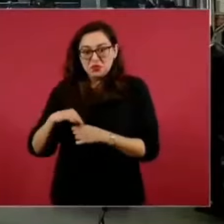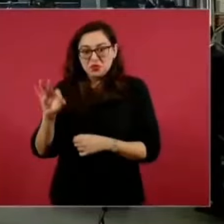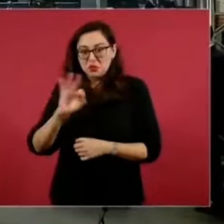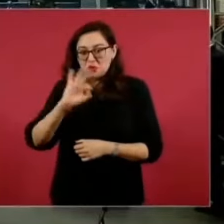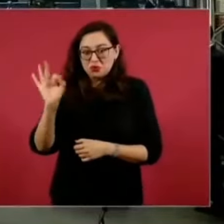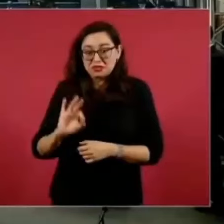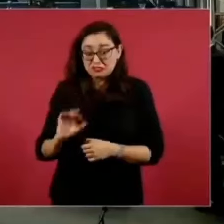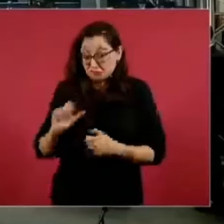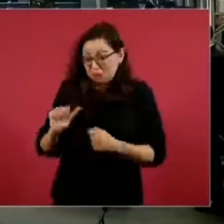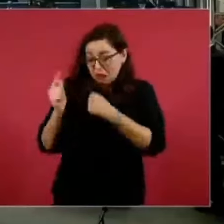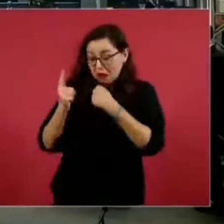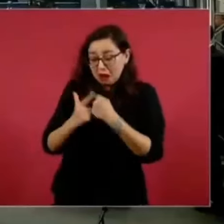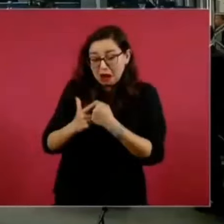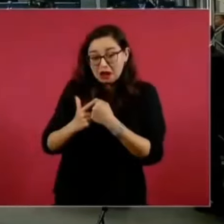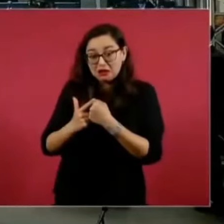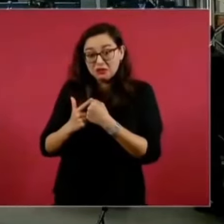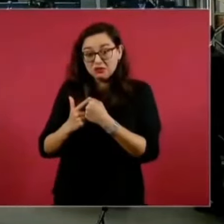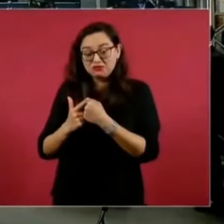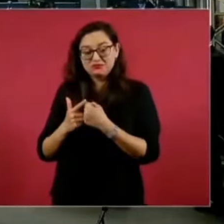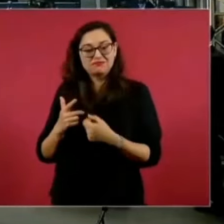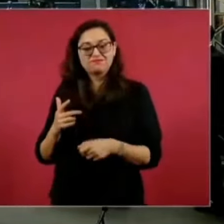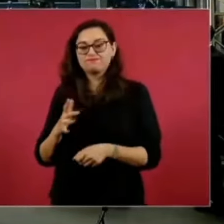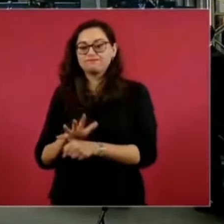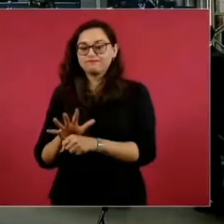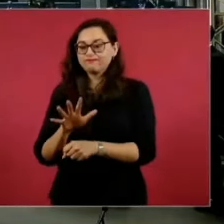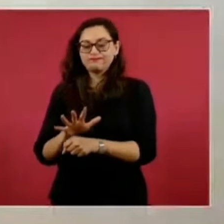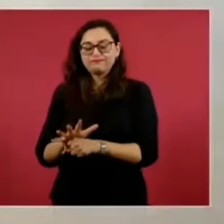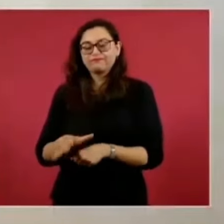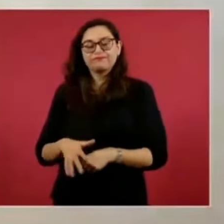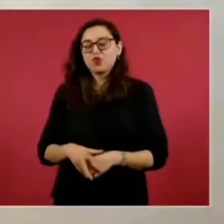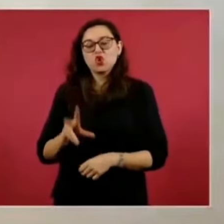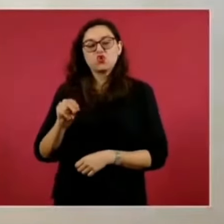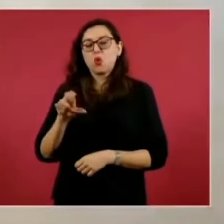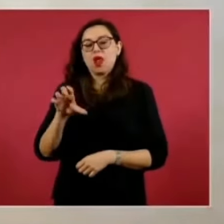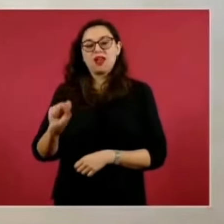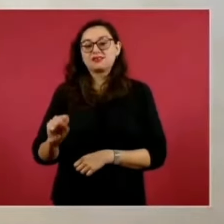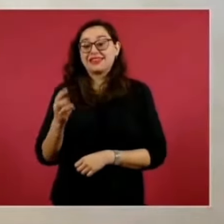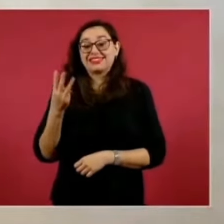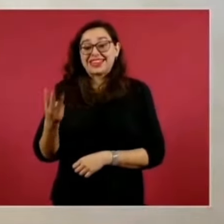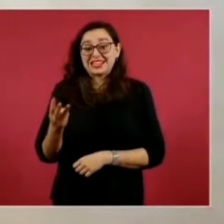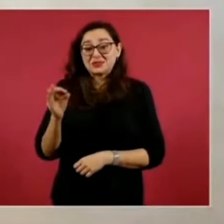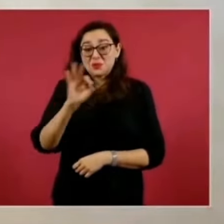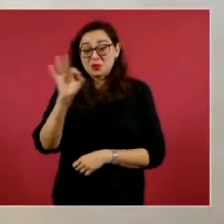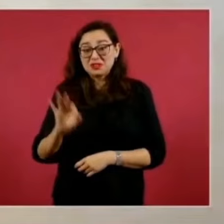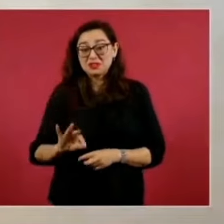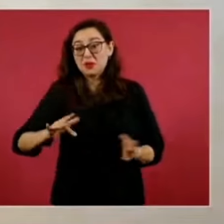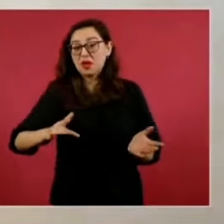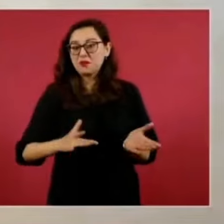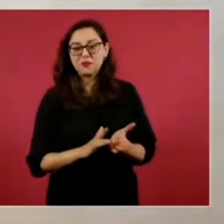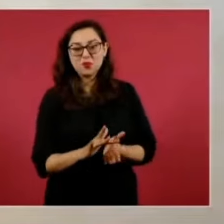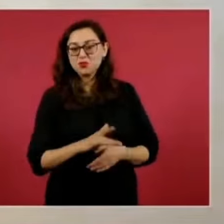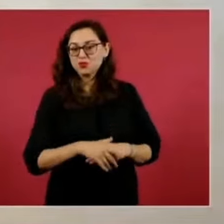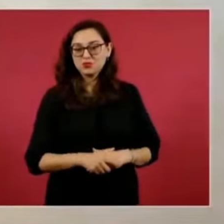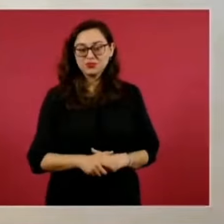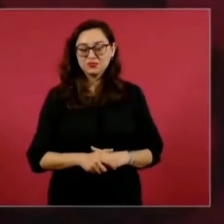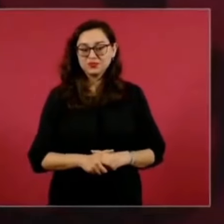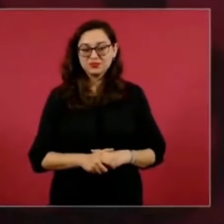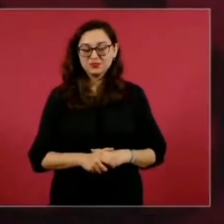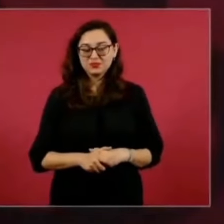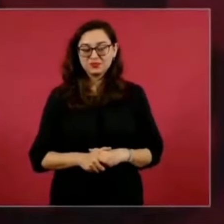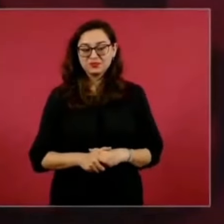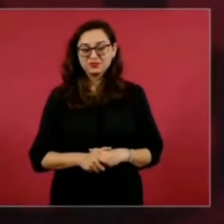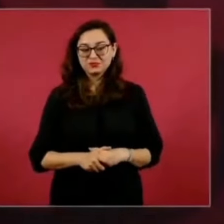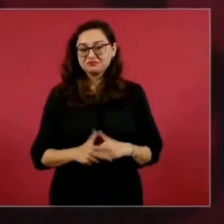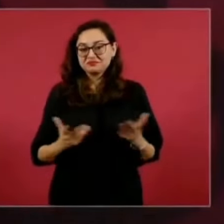última elección local el 3% en Tabasco